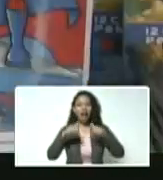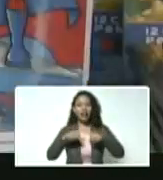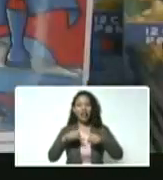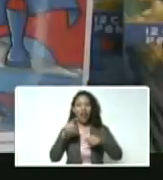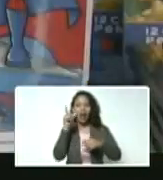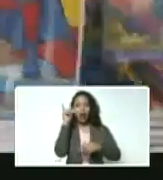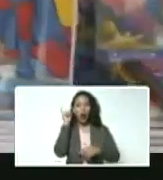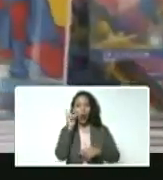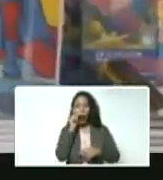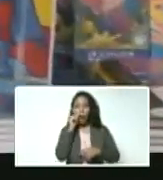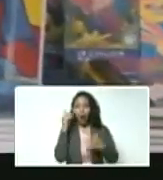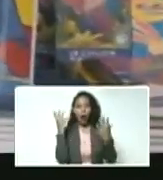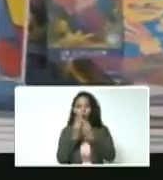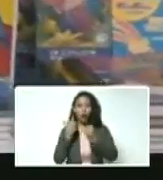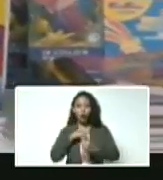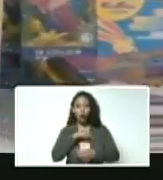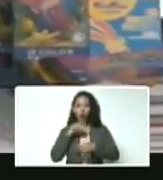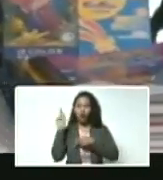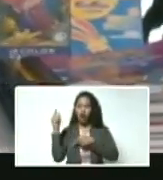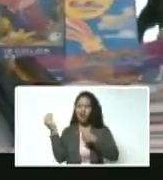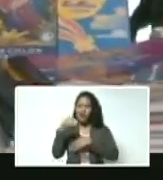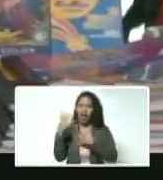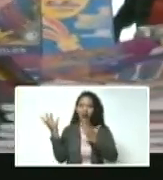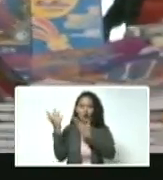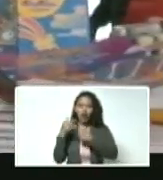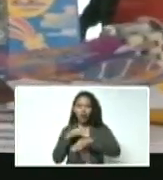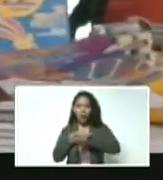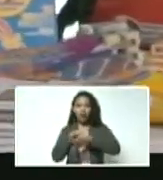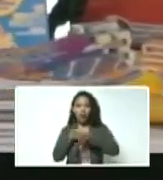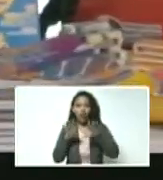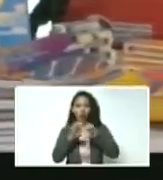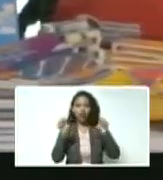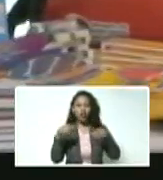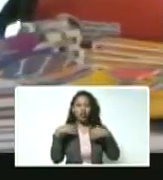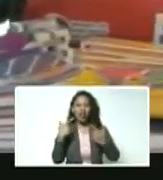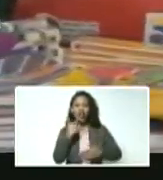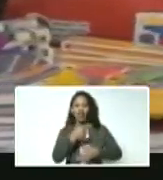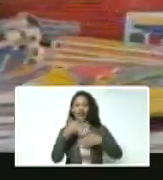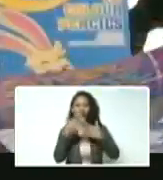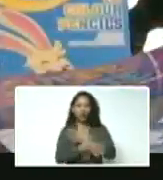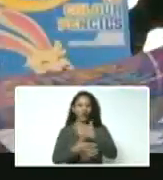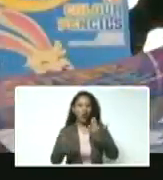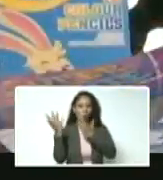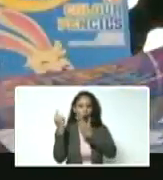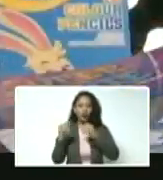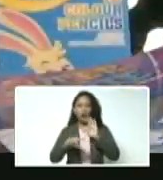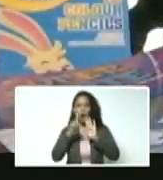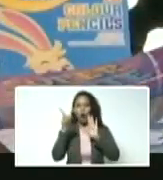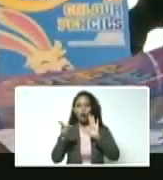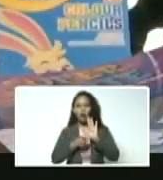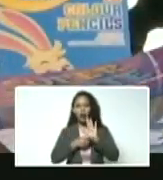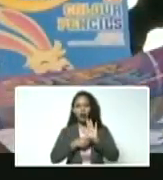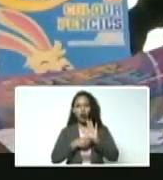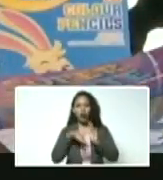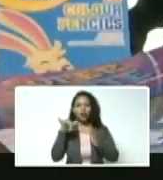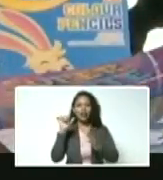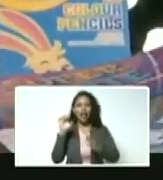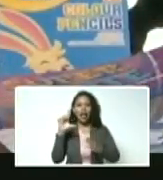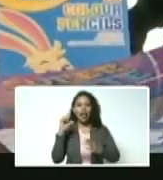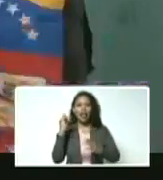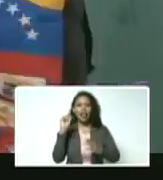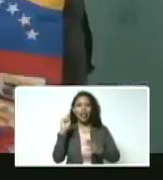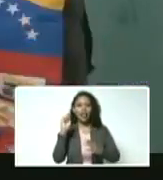Reyes con nosotros. ¿Qué más me cuenta? La ministra de Educación, ¿qué tiene que decir? Cuéntamelo todo. Yelitza Santaella, por